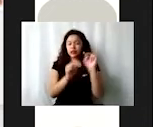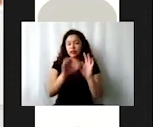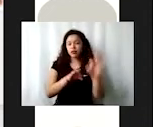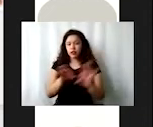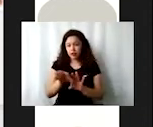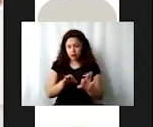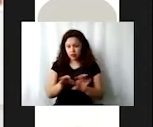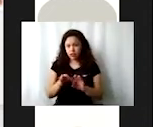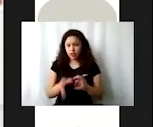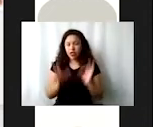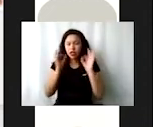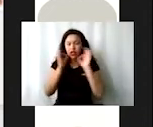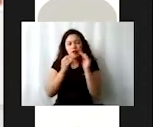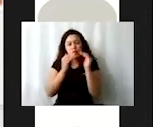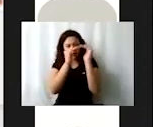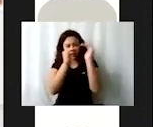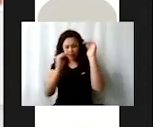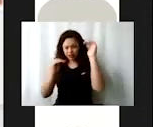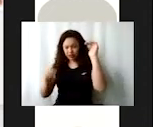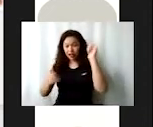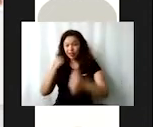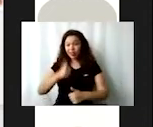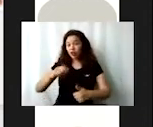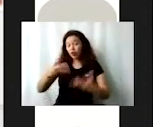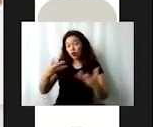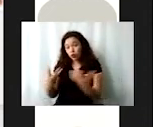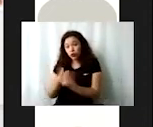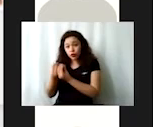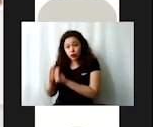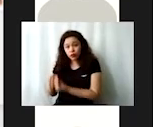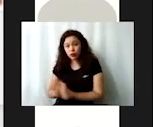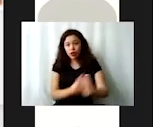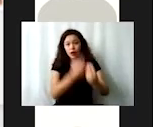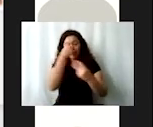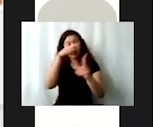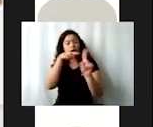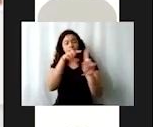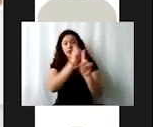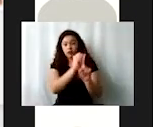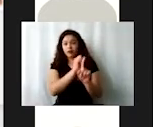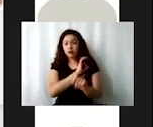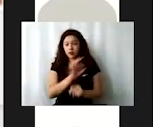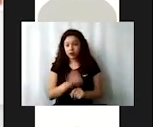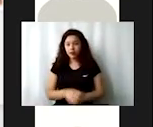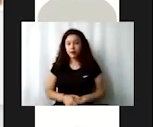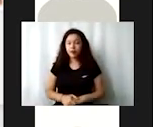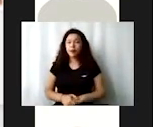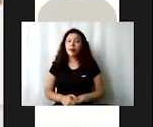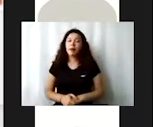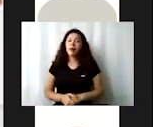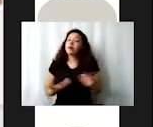manera cada uno de estos puestos van a contribuir a ello? ¿Estamos? Ahora,